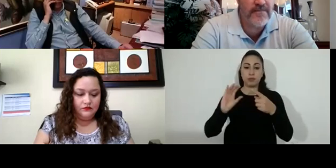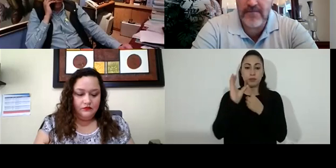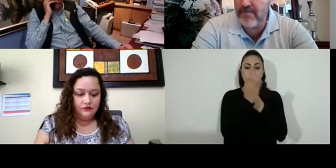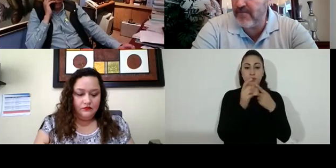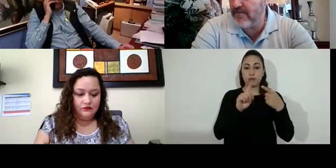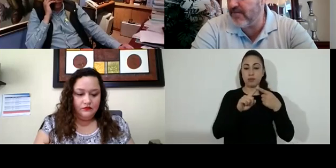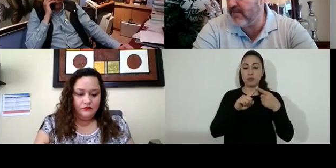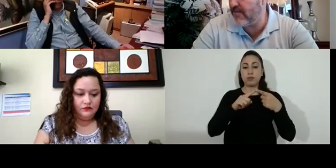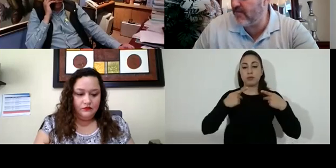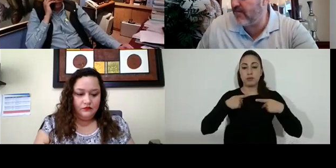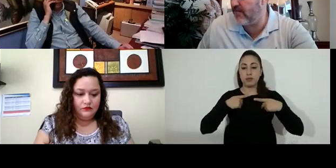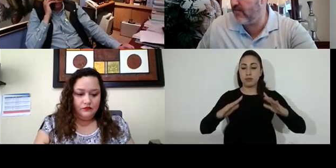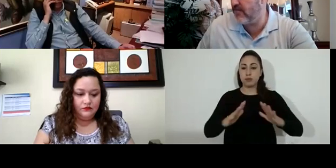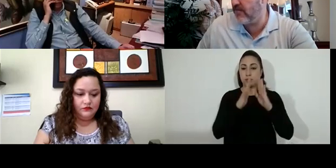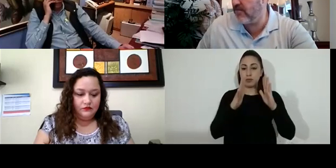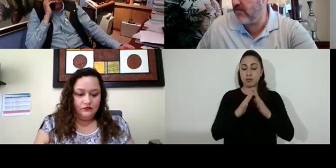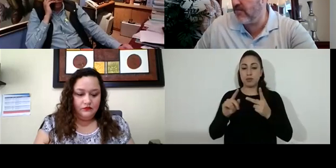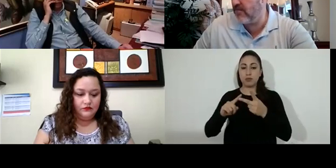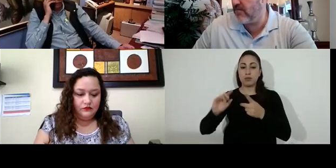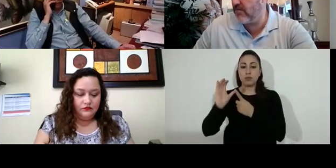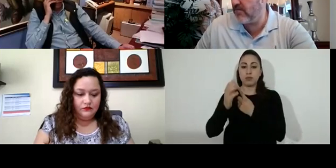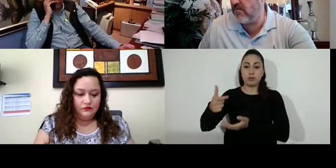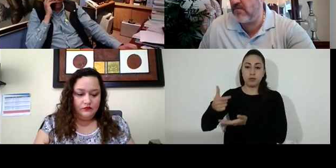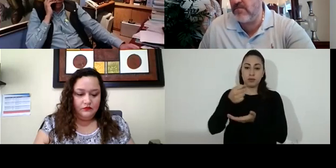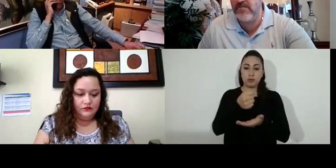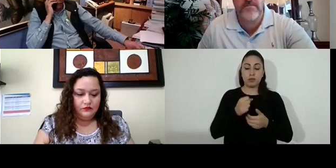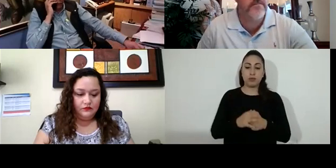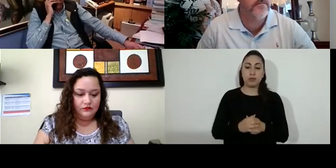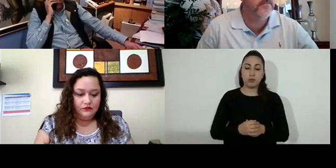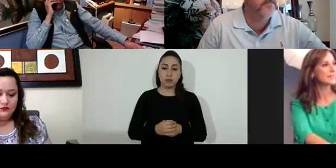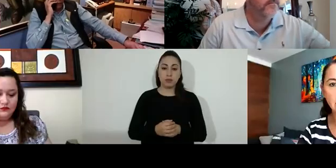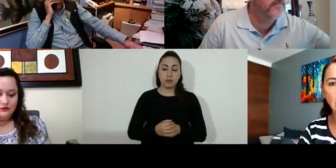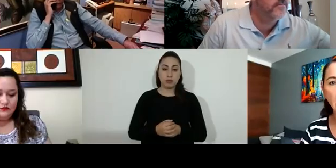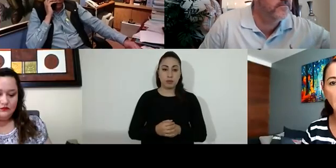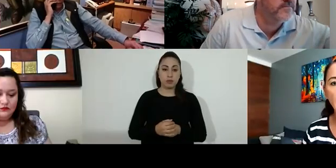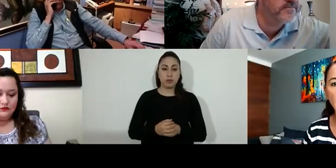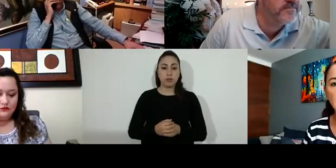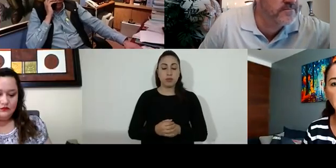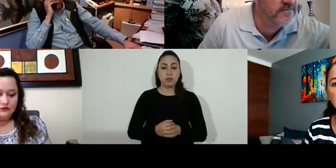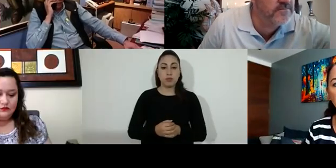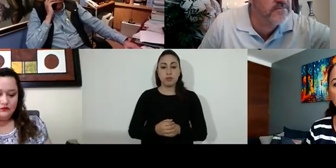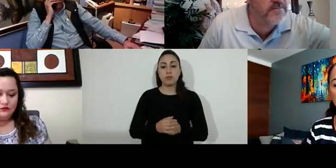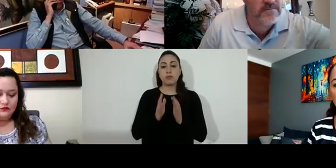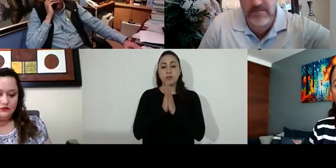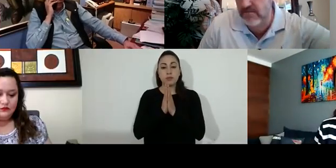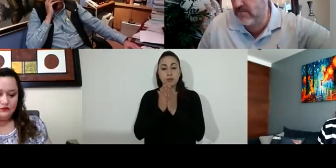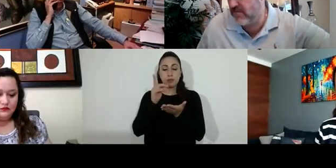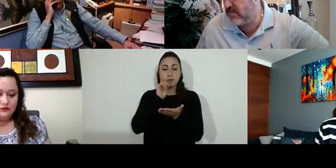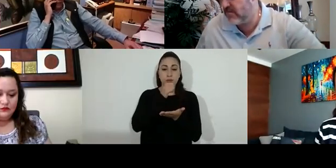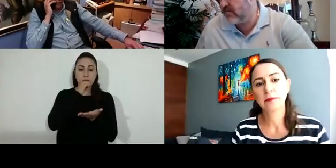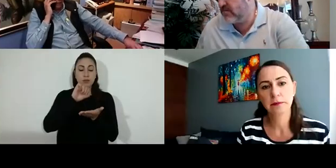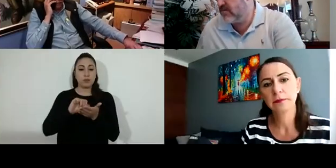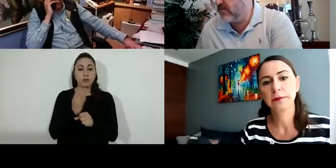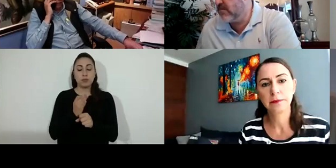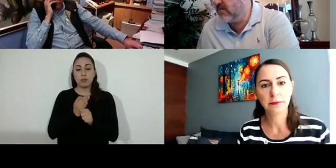Participación Ciudadana y de Presupuesto y Cuenta Pública. Por lo que le solicito a la diputada secretaria preguntar si